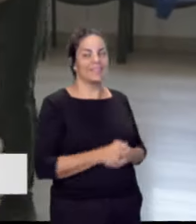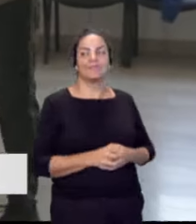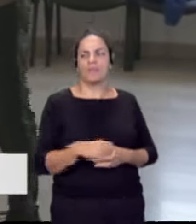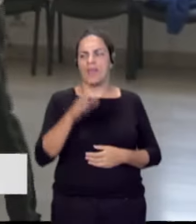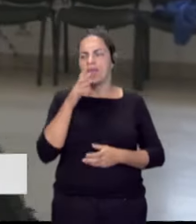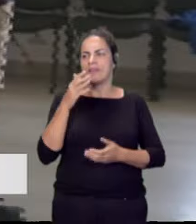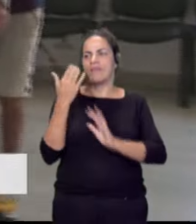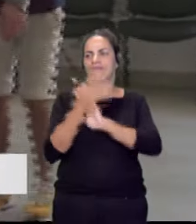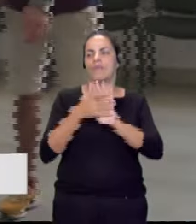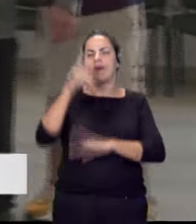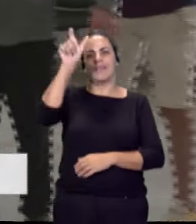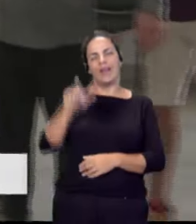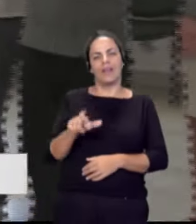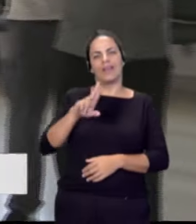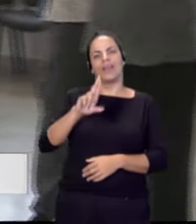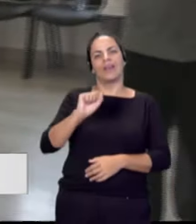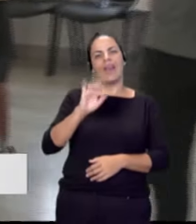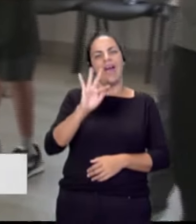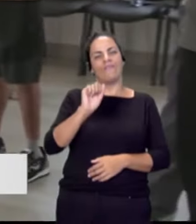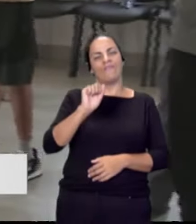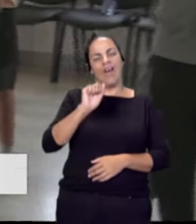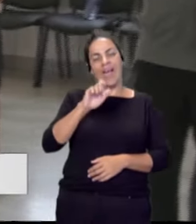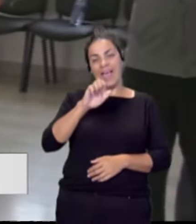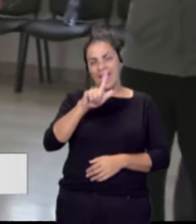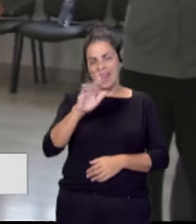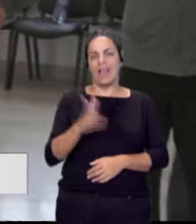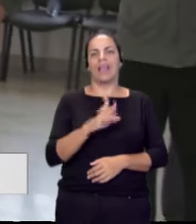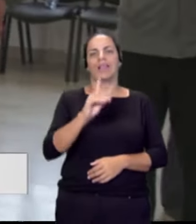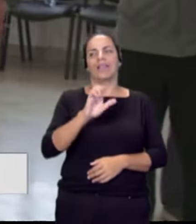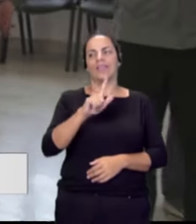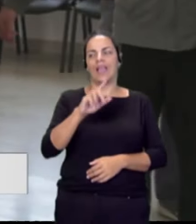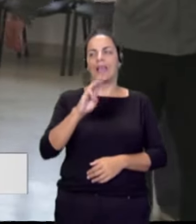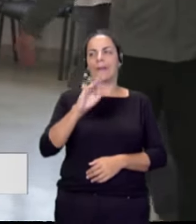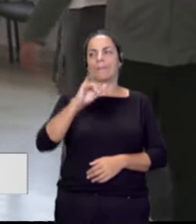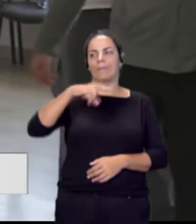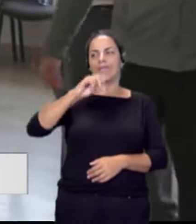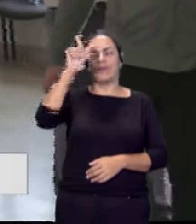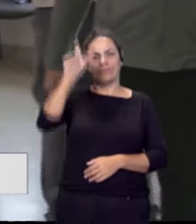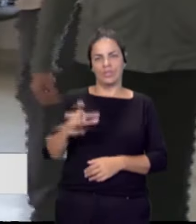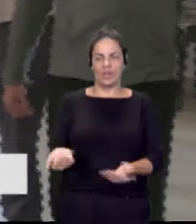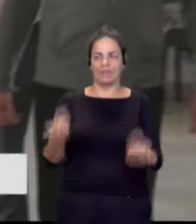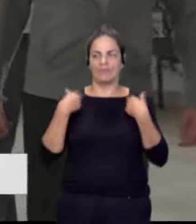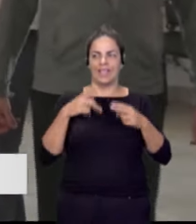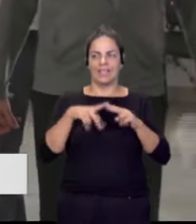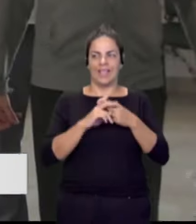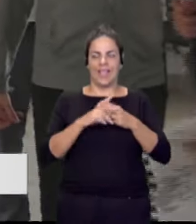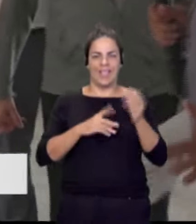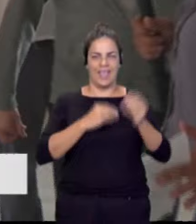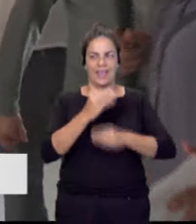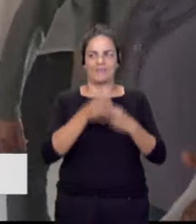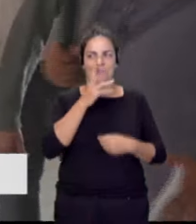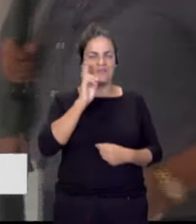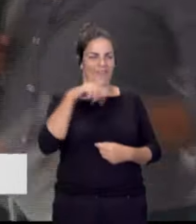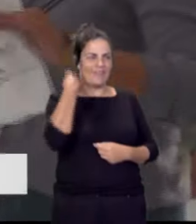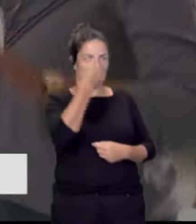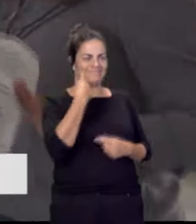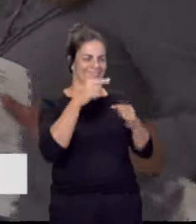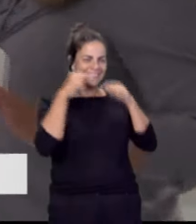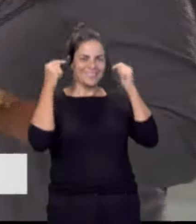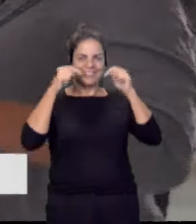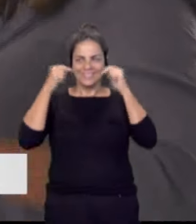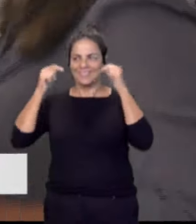hablar con Rafael del Pino, que él es el monitor que está llevando a cabo este taller que tantas sonrisas está sacando ya y